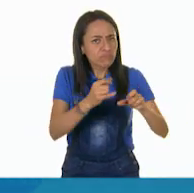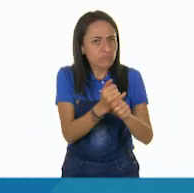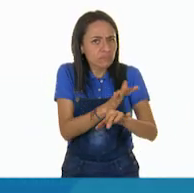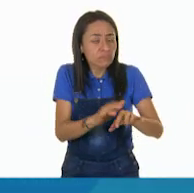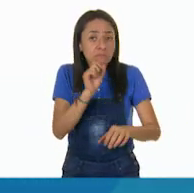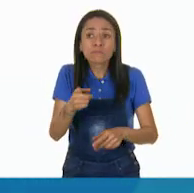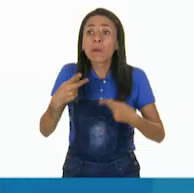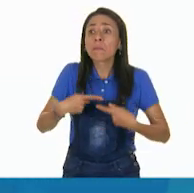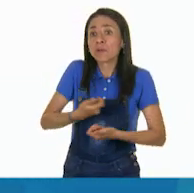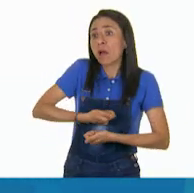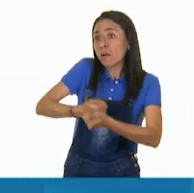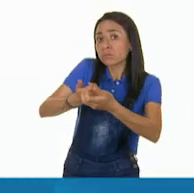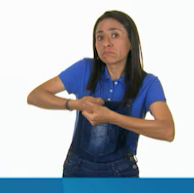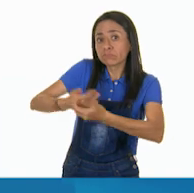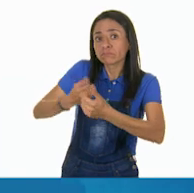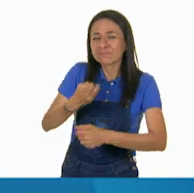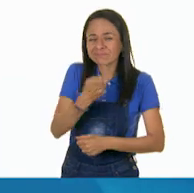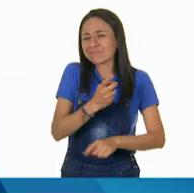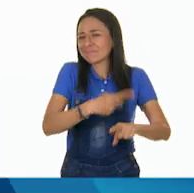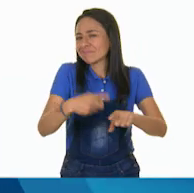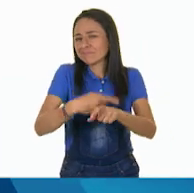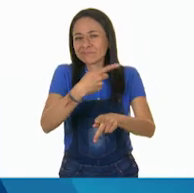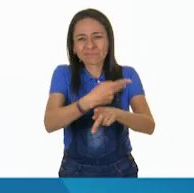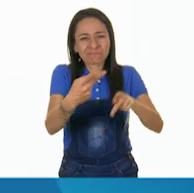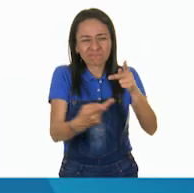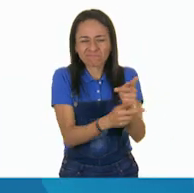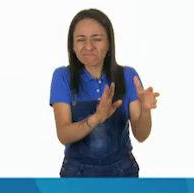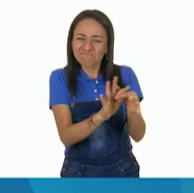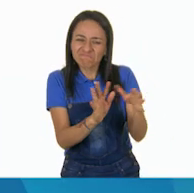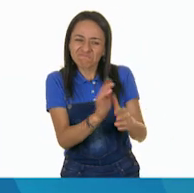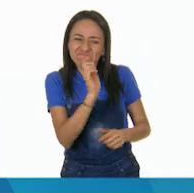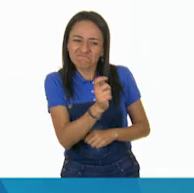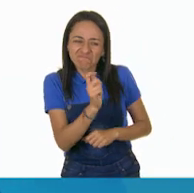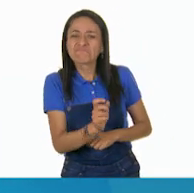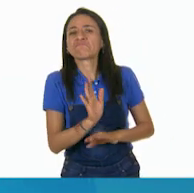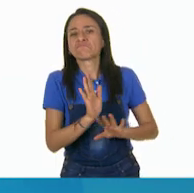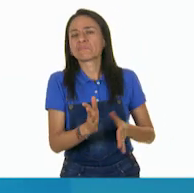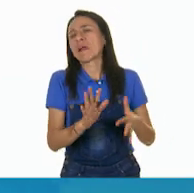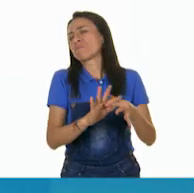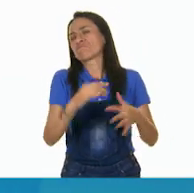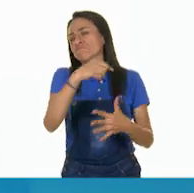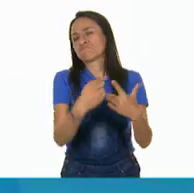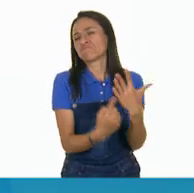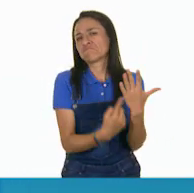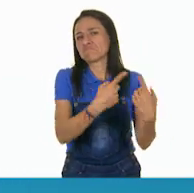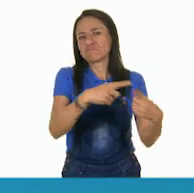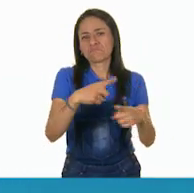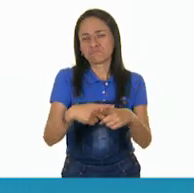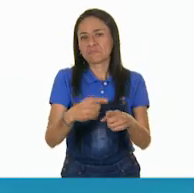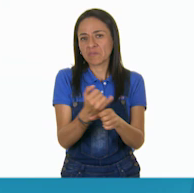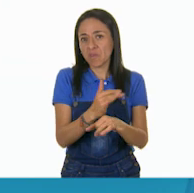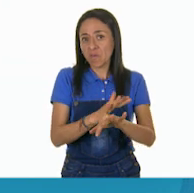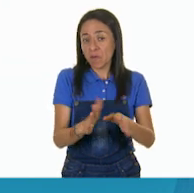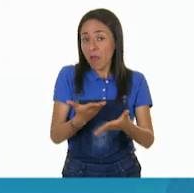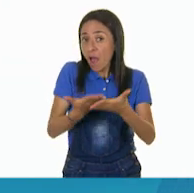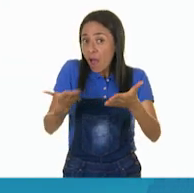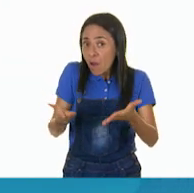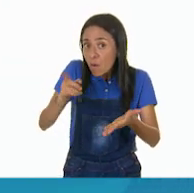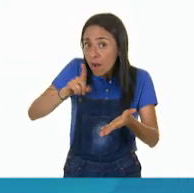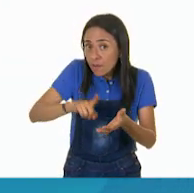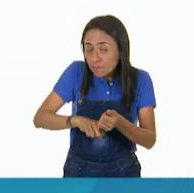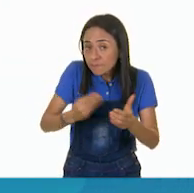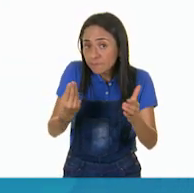descripción del producto entre muchos otros datos y en la clase del día de hoy vamos a comparar las similitudes